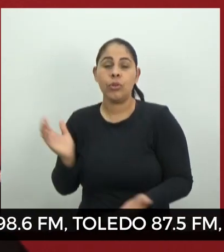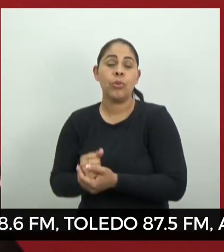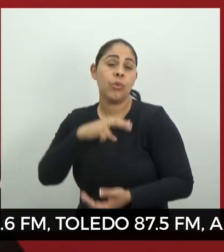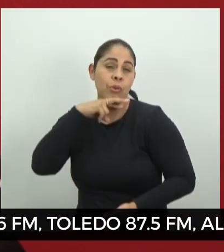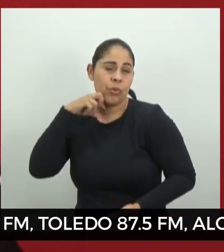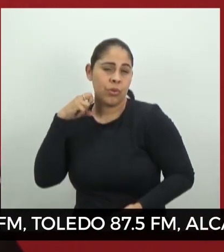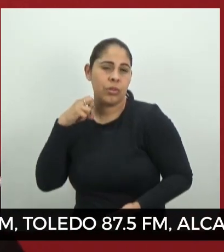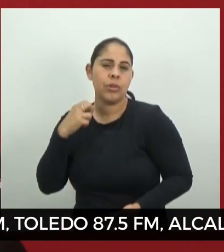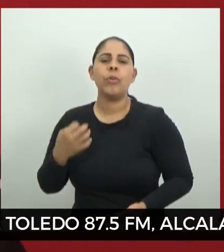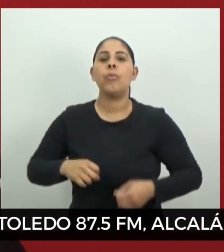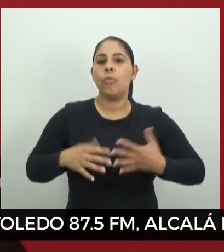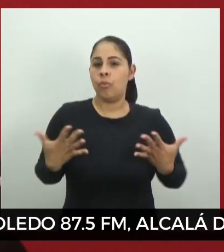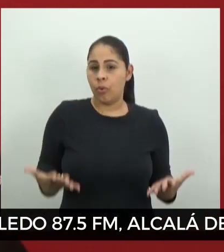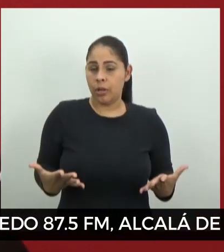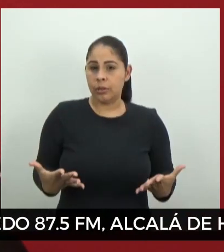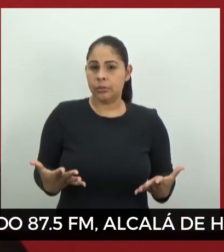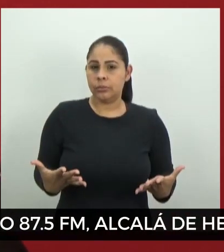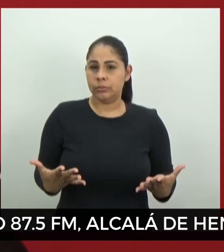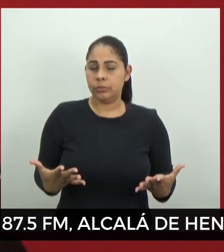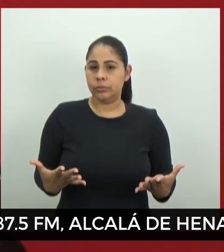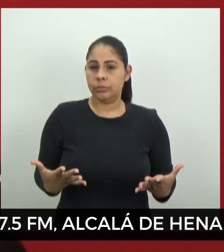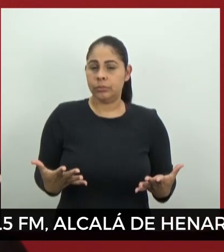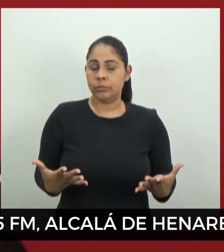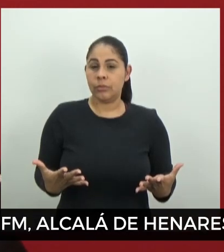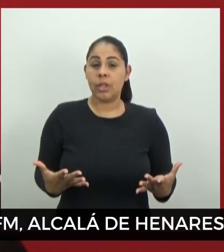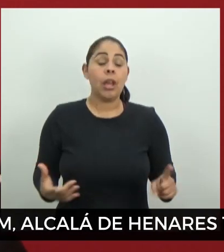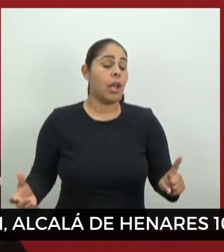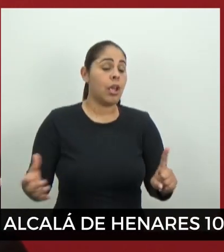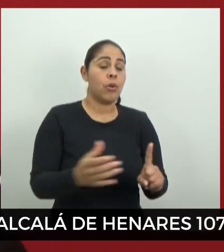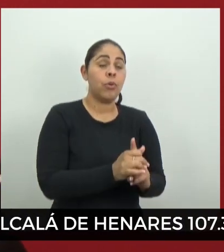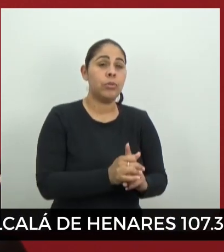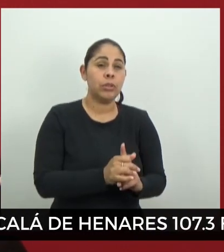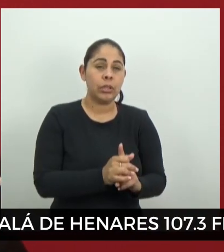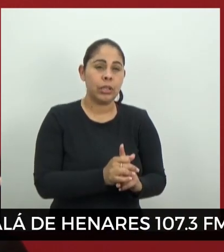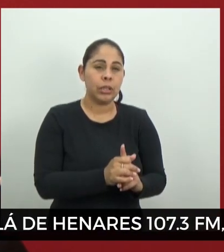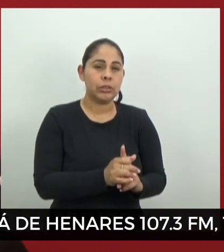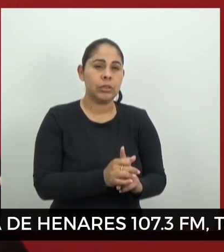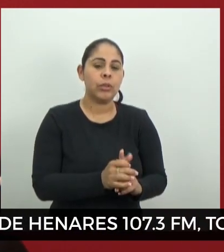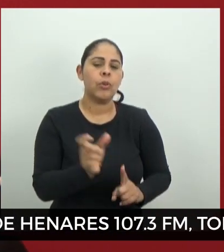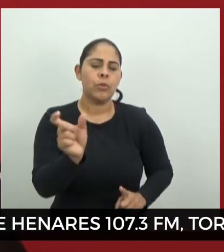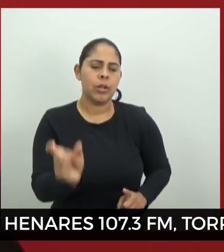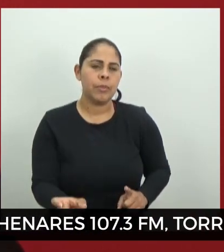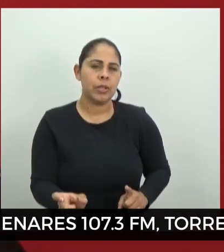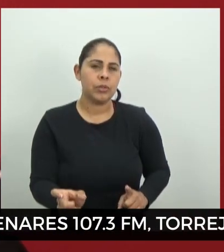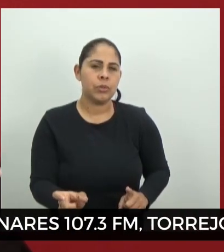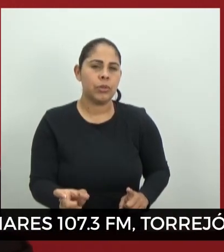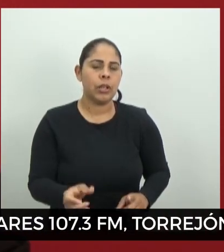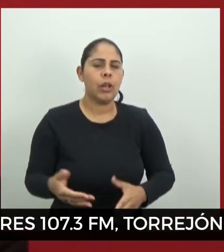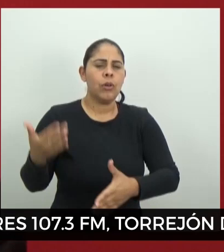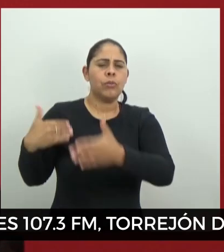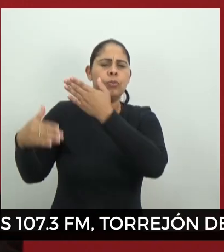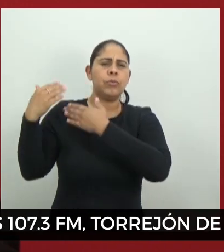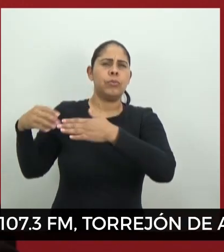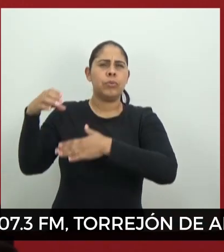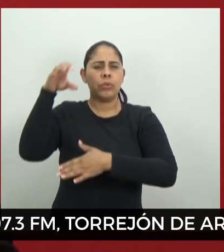un encuentro con aquel que desde pequeño habían huido, Moisés, el gran profeta que